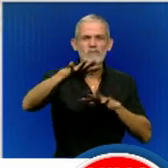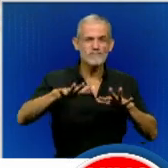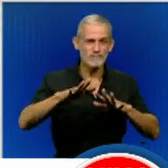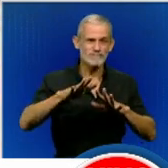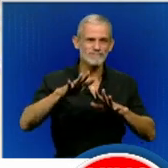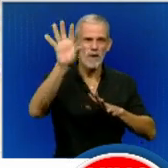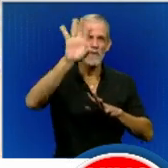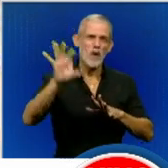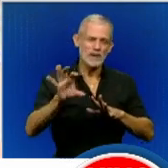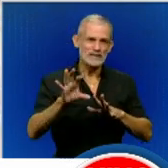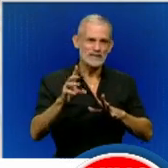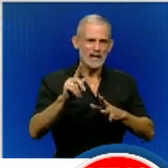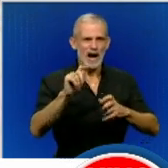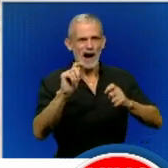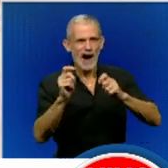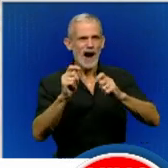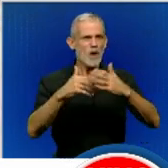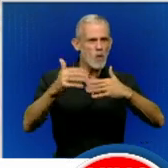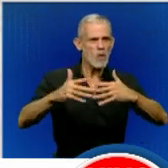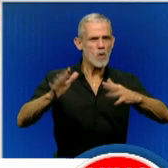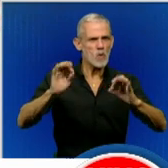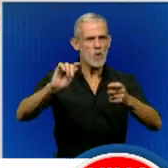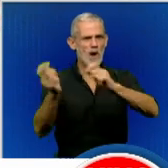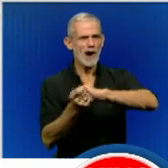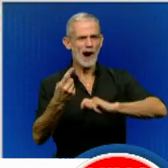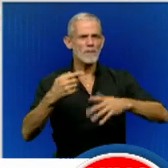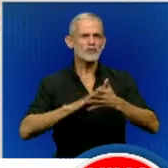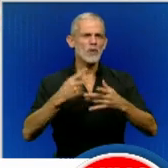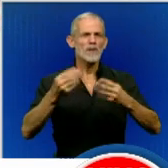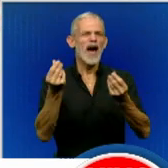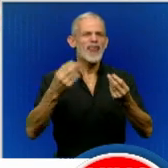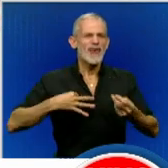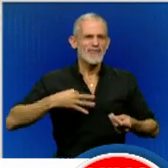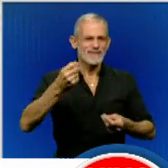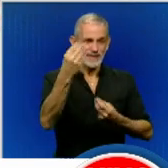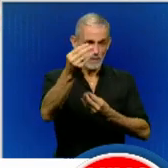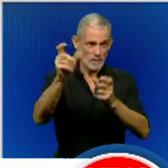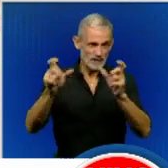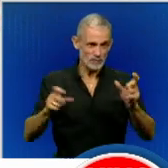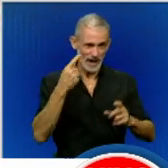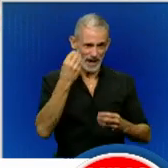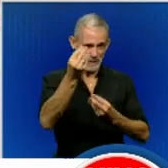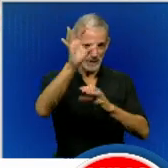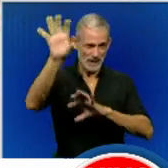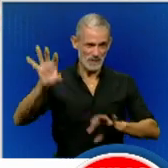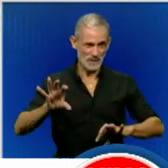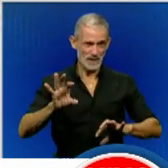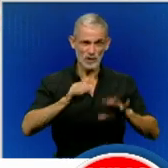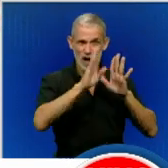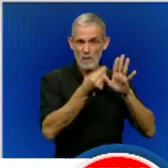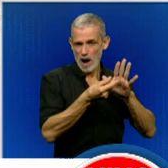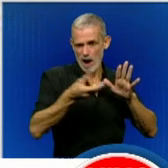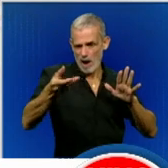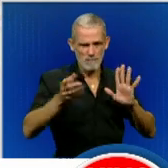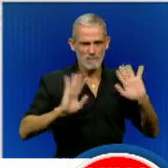argentina lograron transformaciones importantes en materia de la calidad de vida de muchos vecinos pero esto no